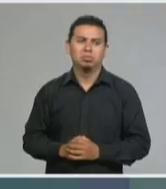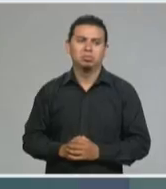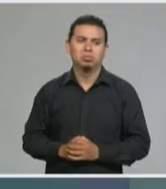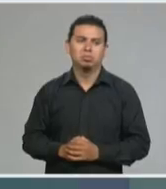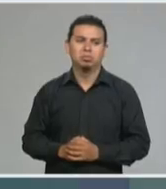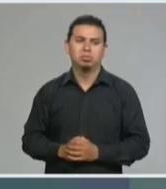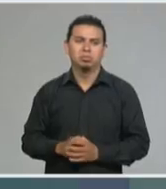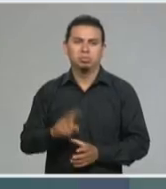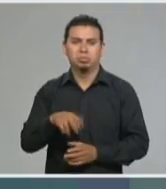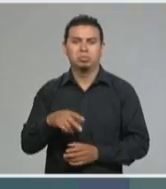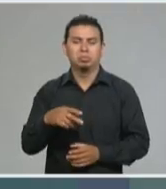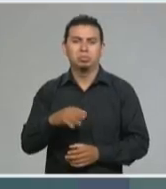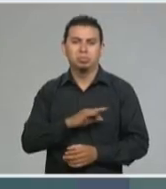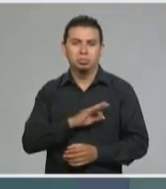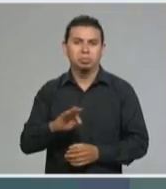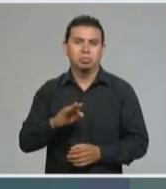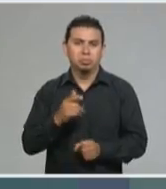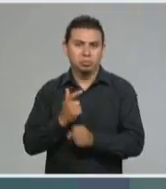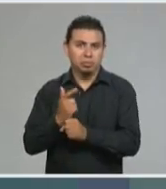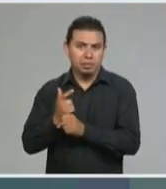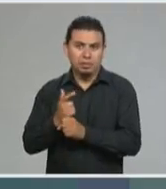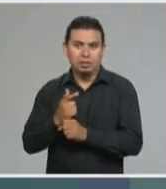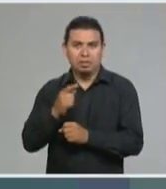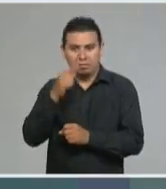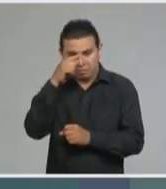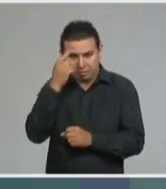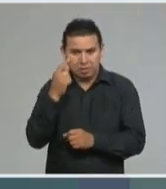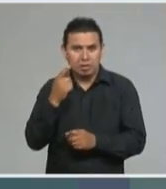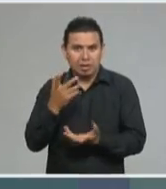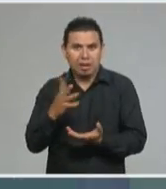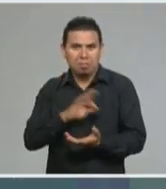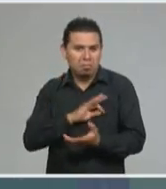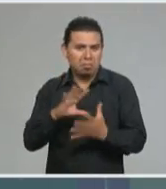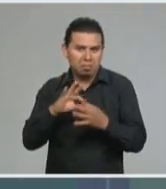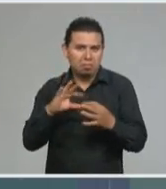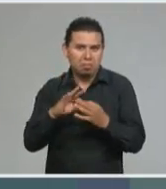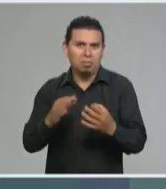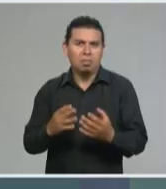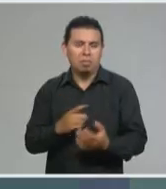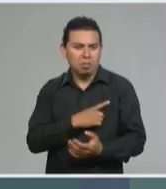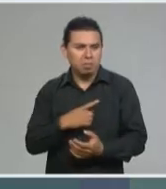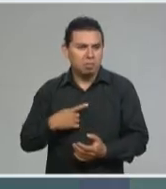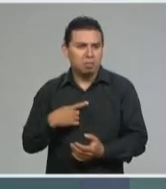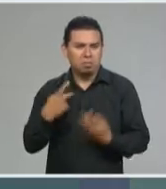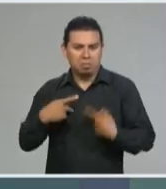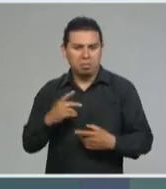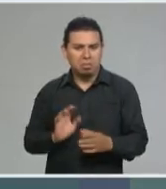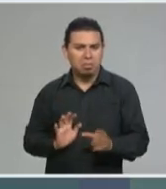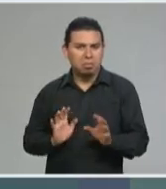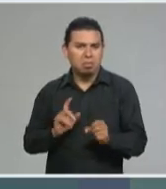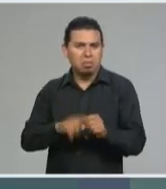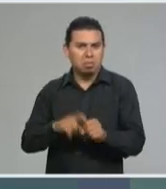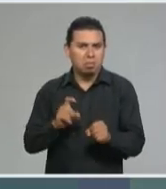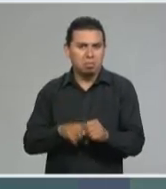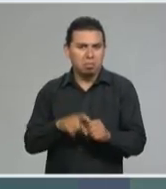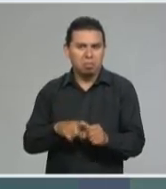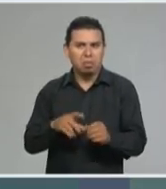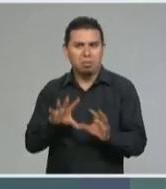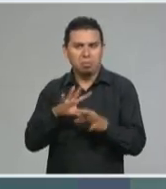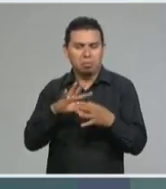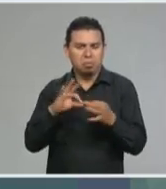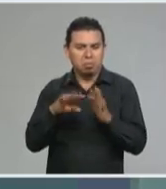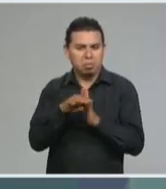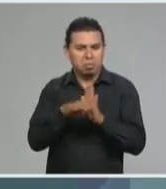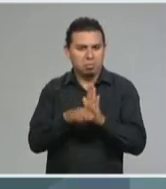son muy fáciles ahorita, digamos, como una presa fácil para entrar en esta falsa información, porque cualquier persona puede manipular la información desde otro lado,